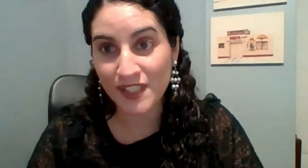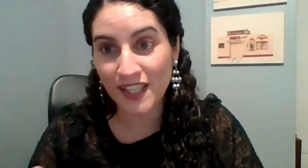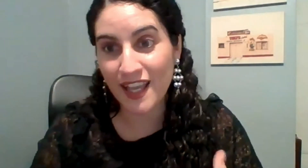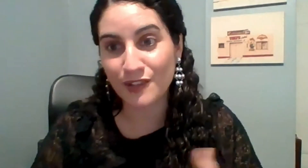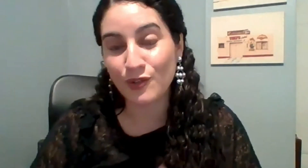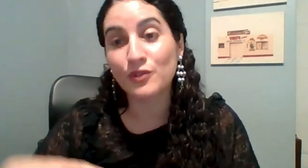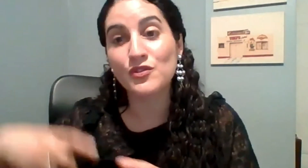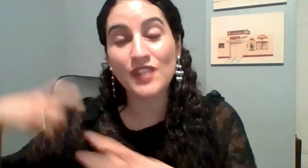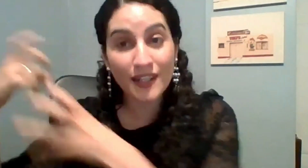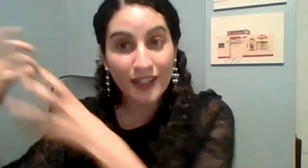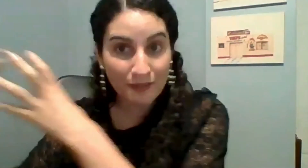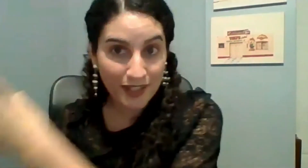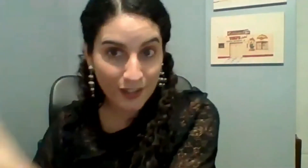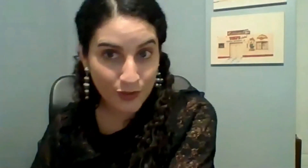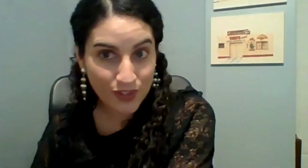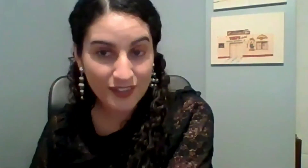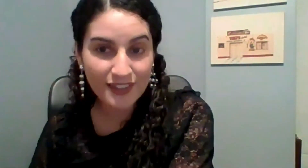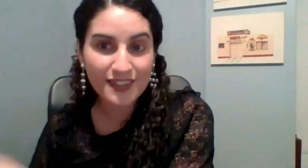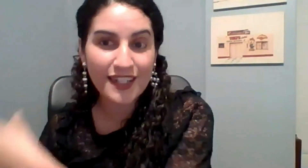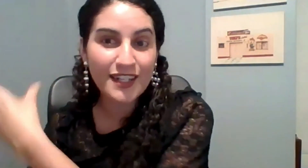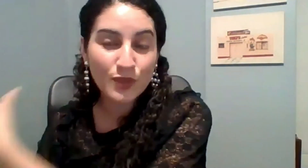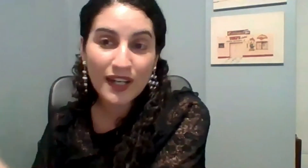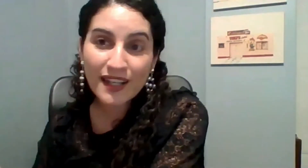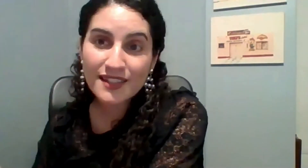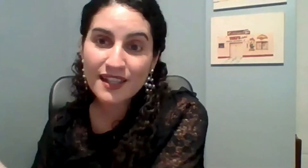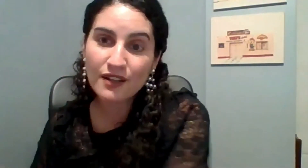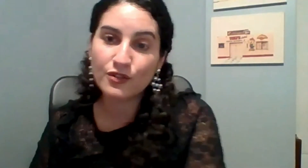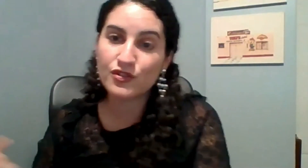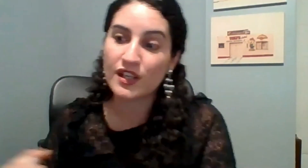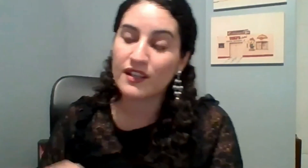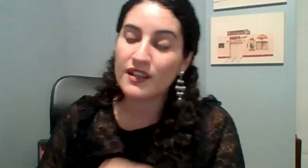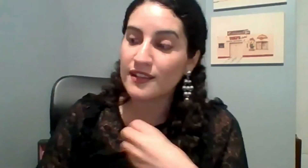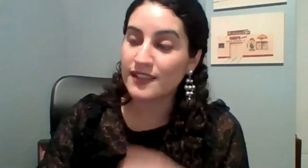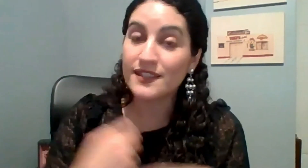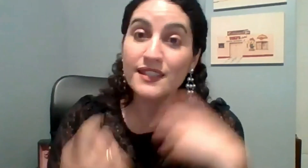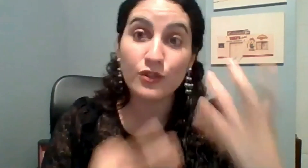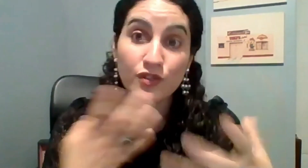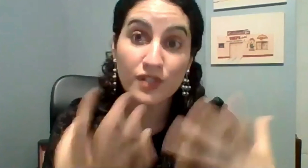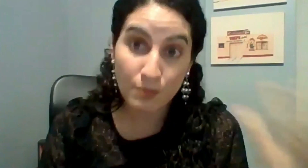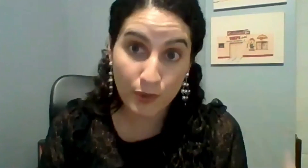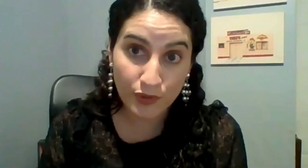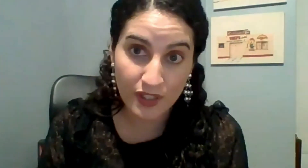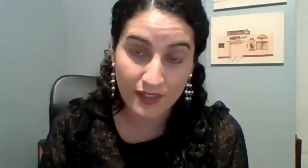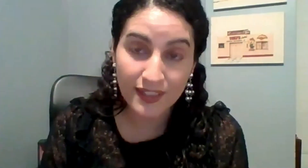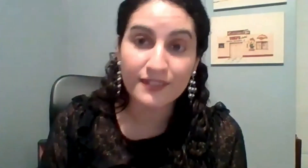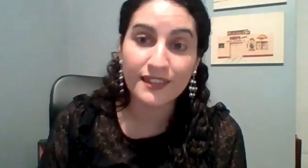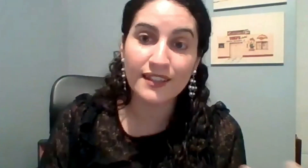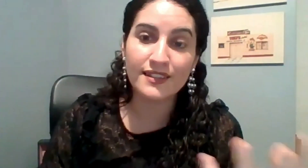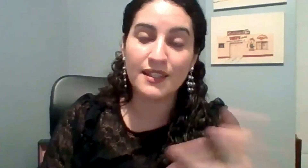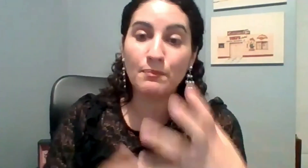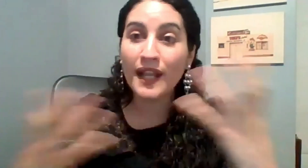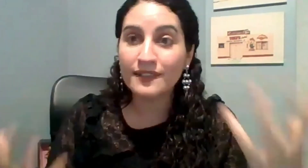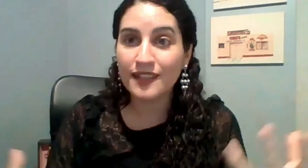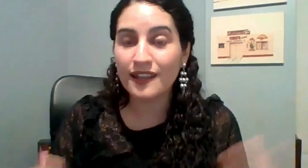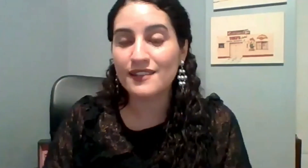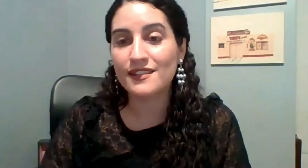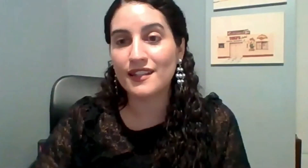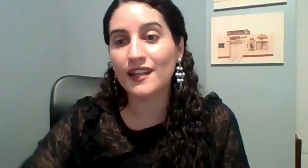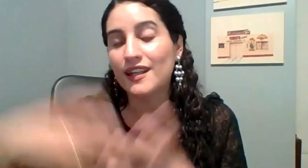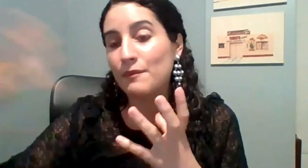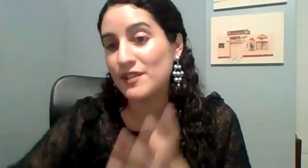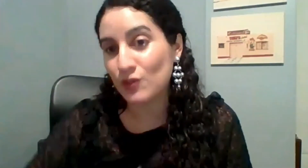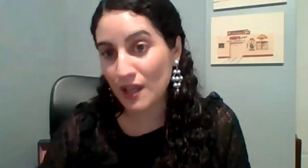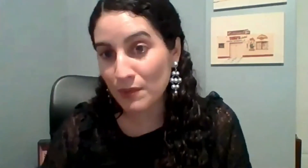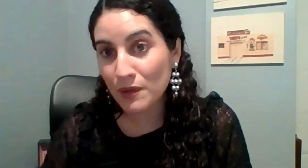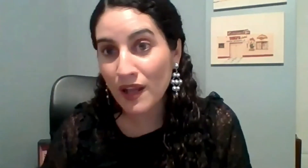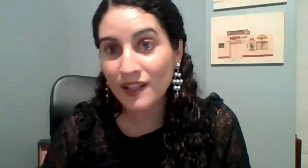poco más allá, ¿no? Conocer que vienen los tintes de la naturaleza, conocer distintos tipos de tintes y de plantas que se tienen